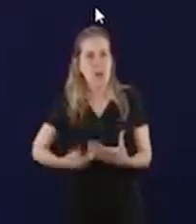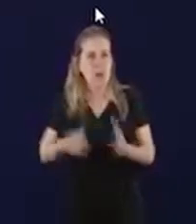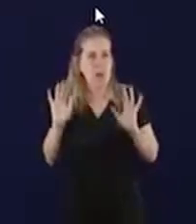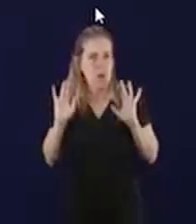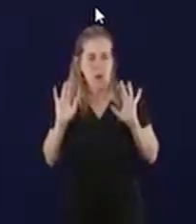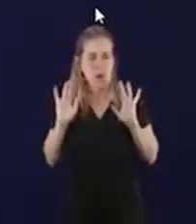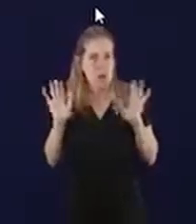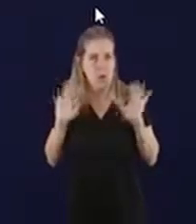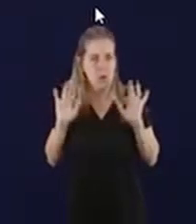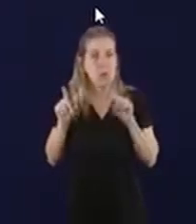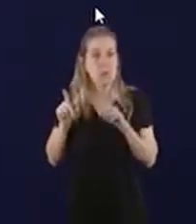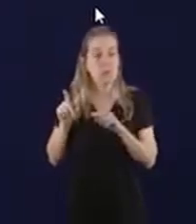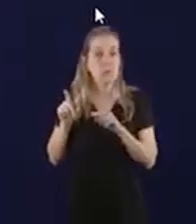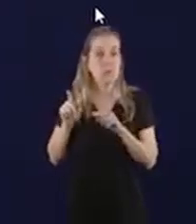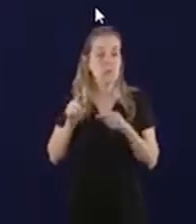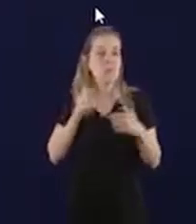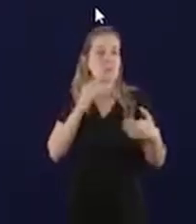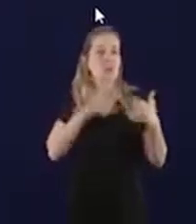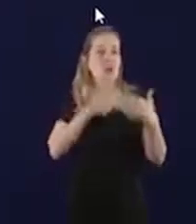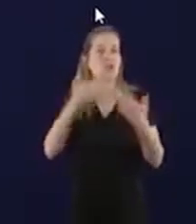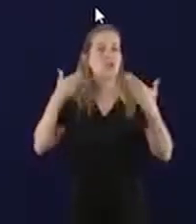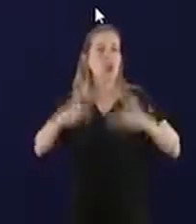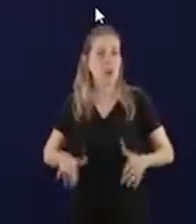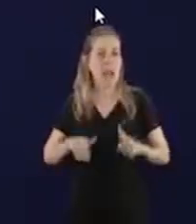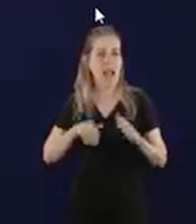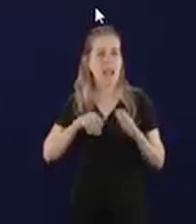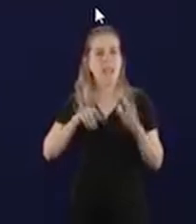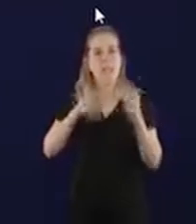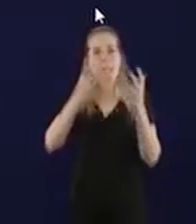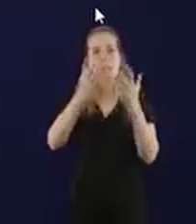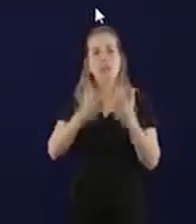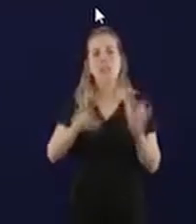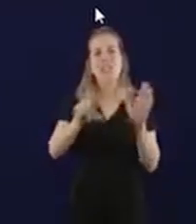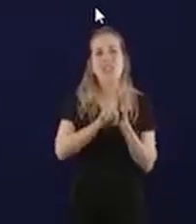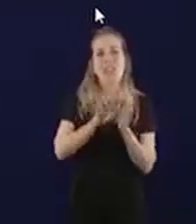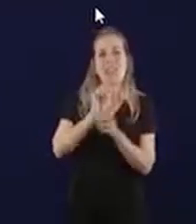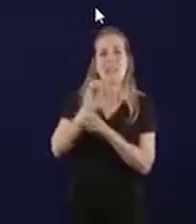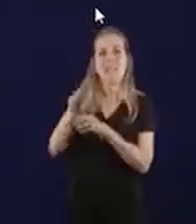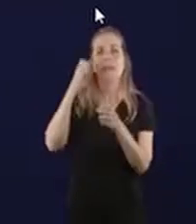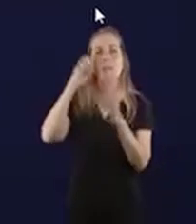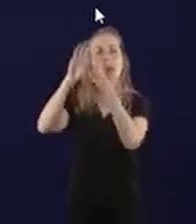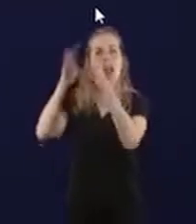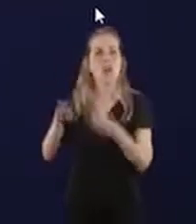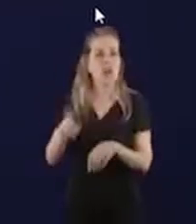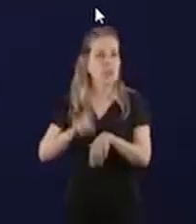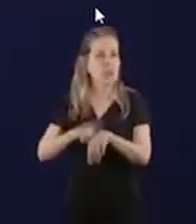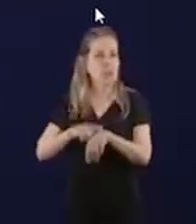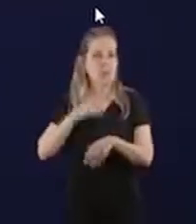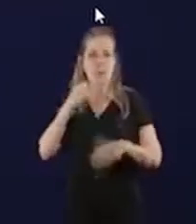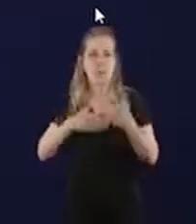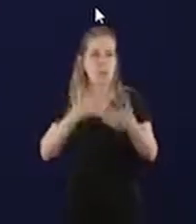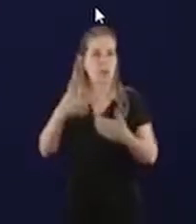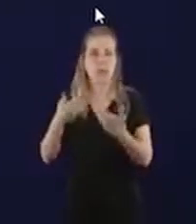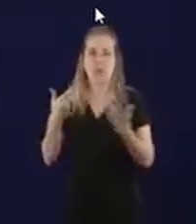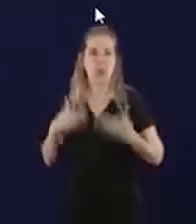legislativo está en los procesos normales o o esperables por nosotros Así que no no no es falso